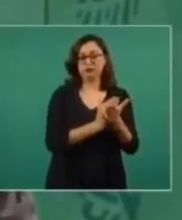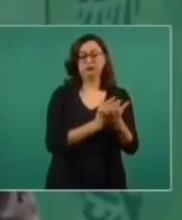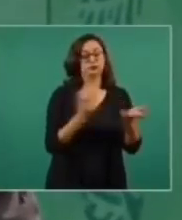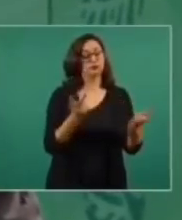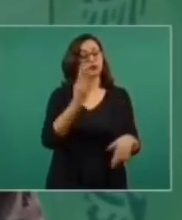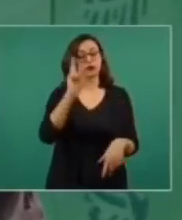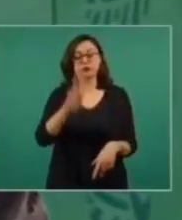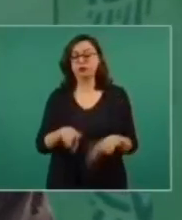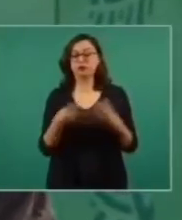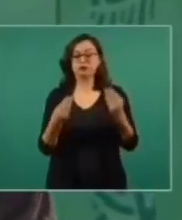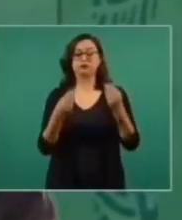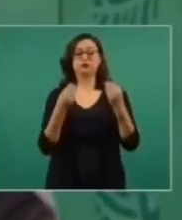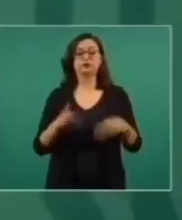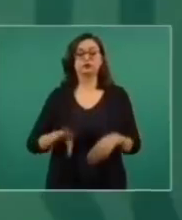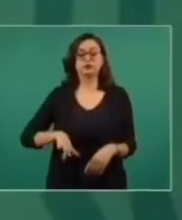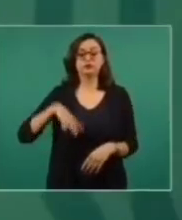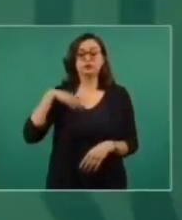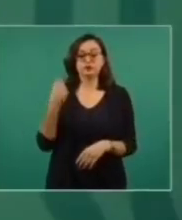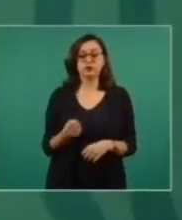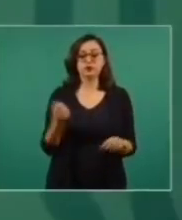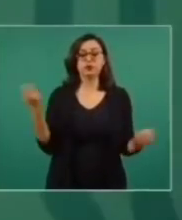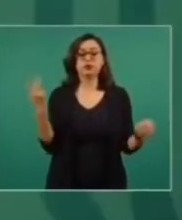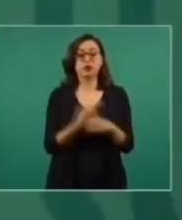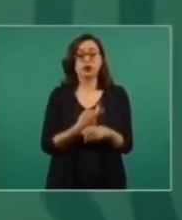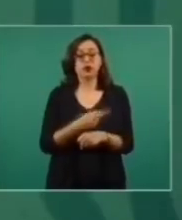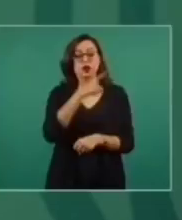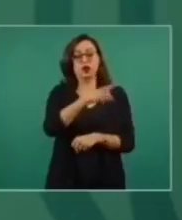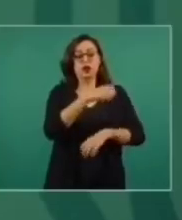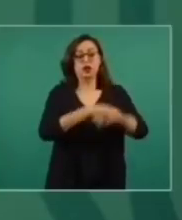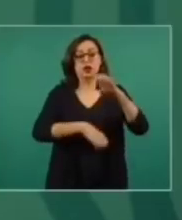abusaron que una empresa española,